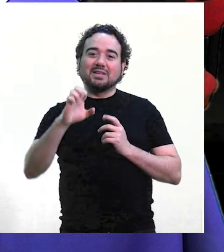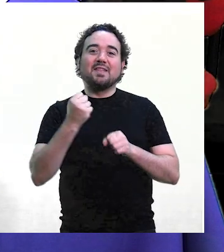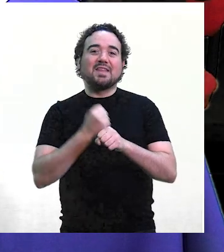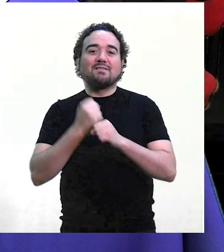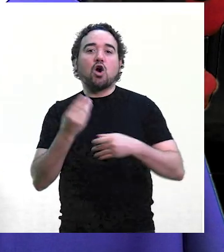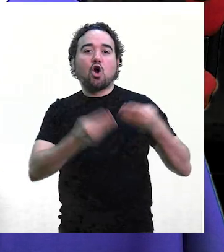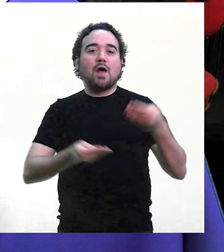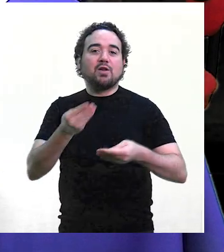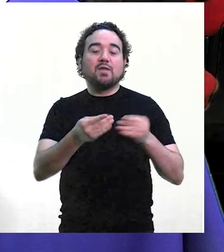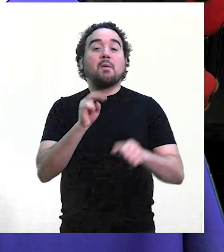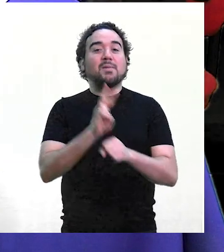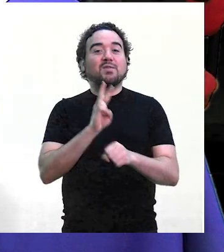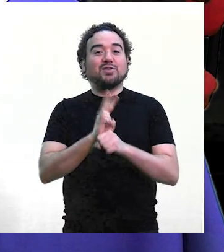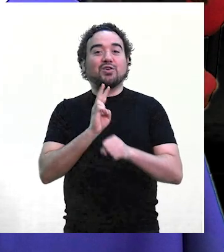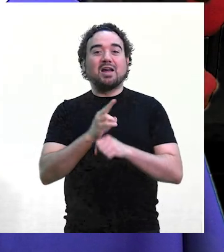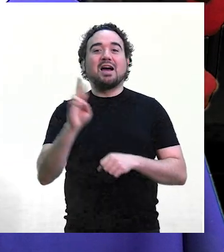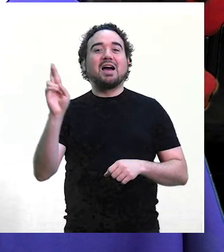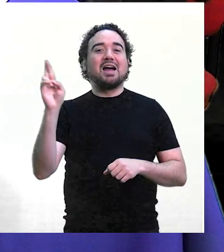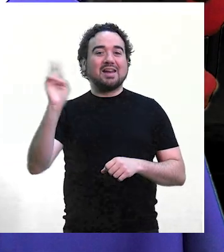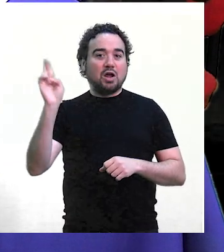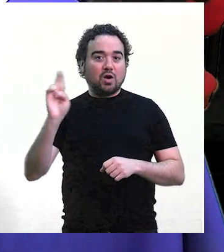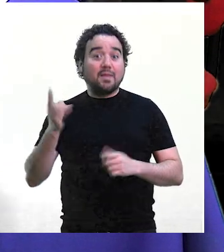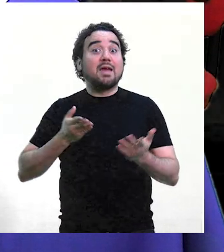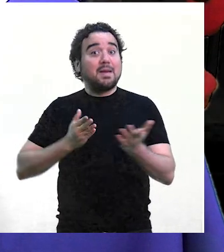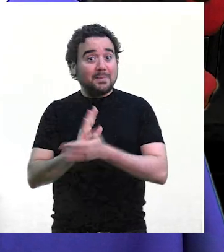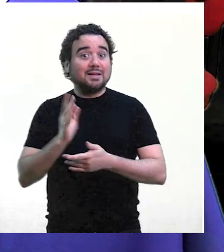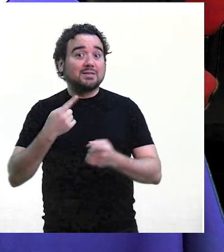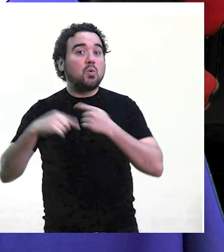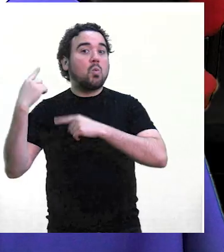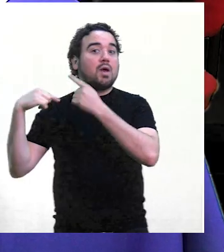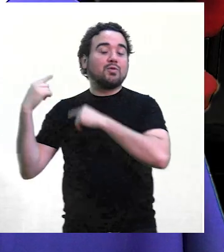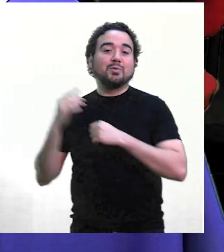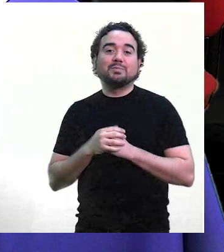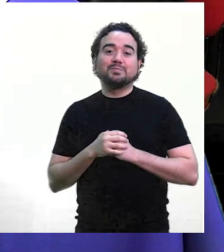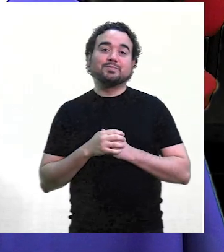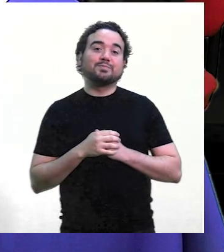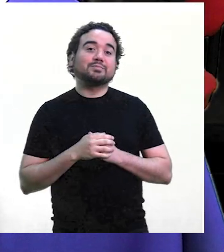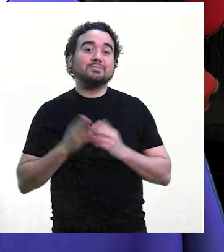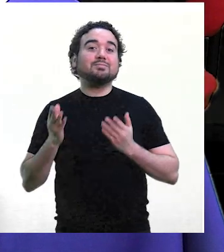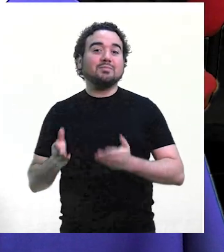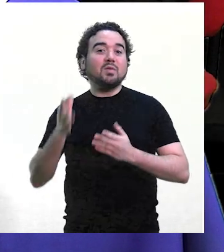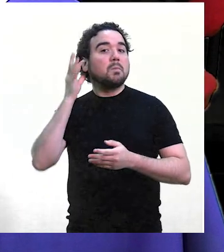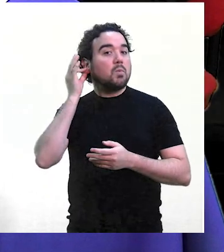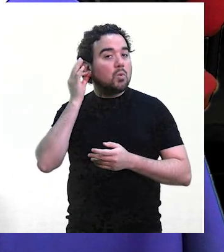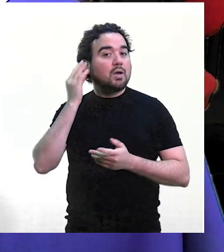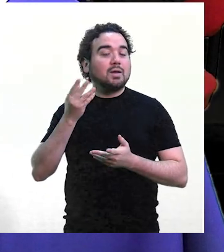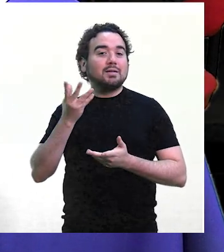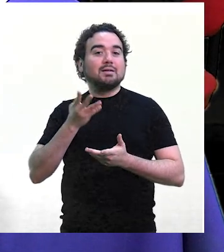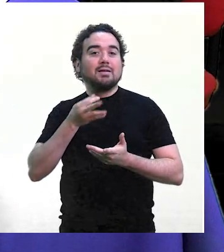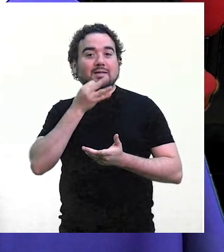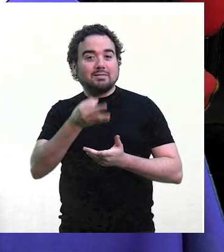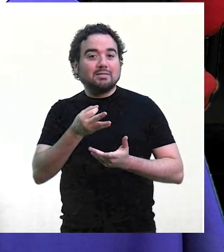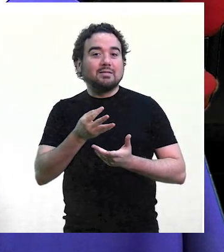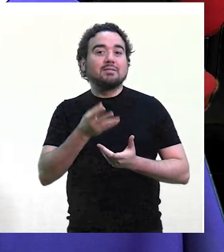trabajamos colaborativamente con una profesora en Recoleta, emerge esta situación que les cuento. Y claro, esta